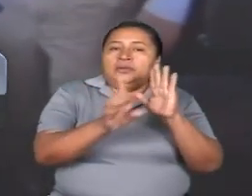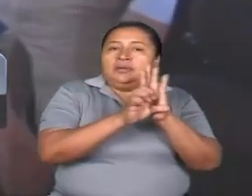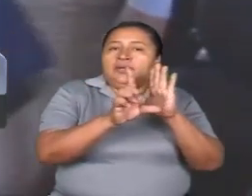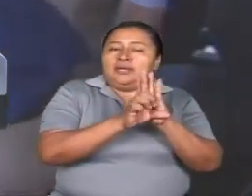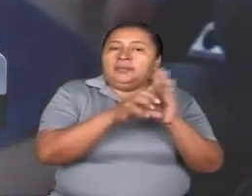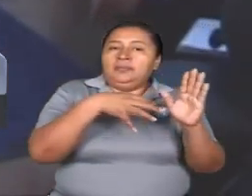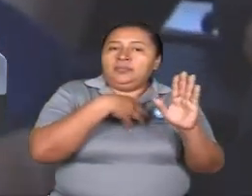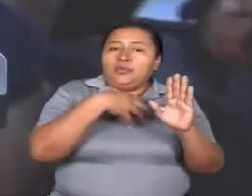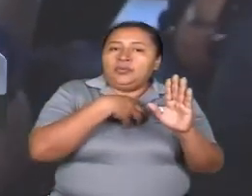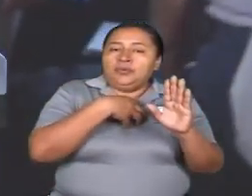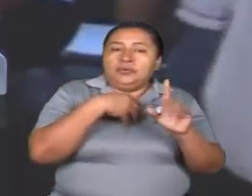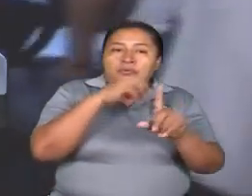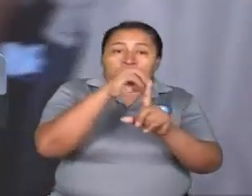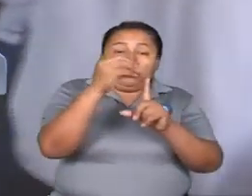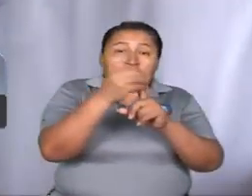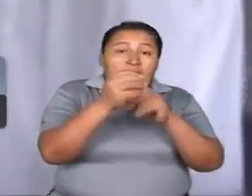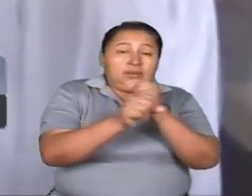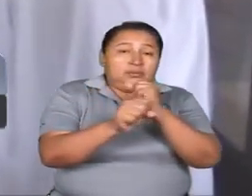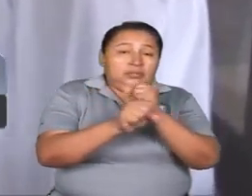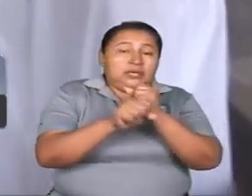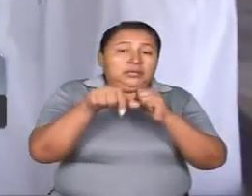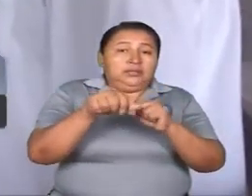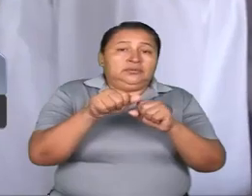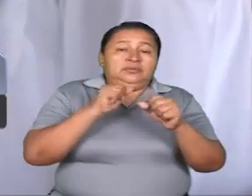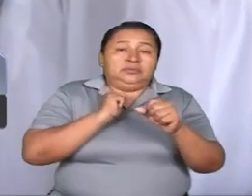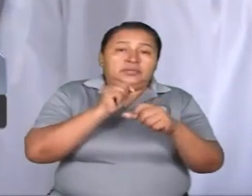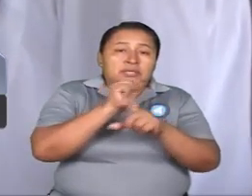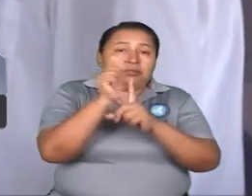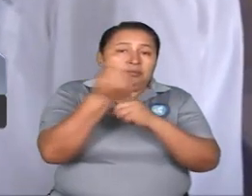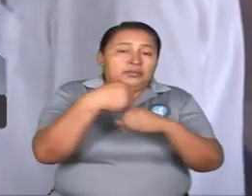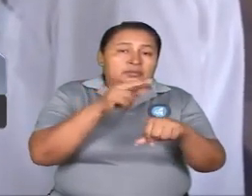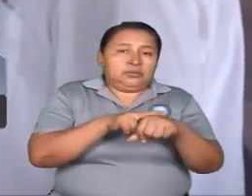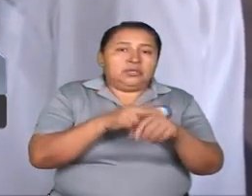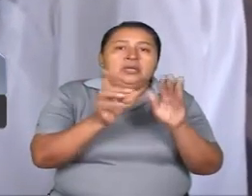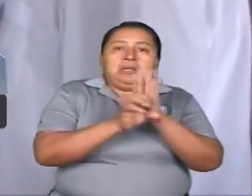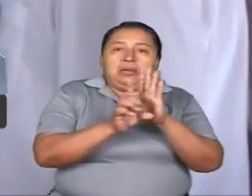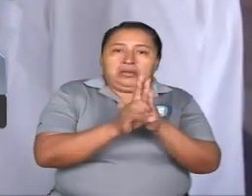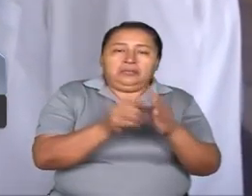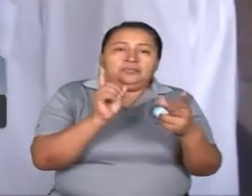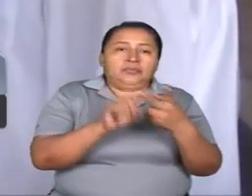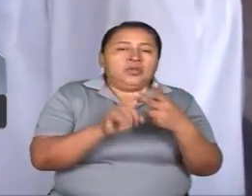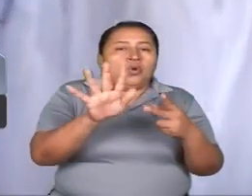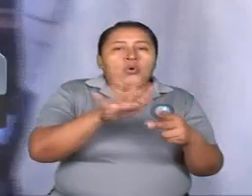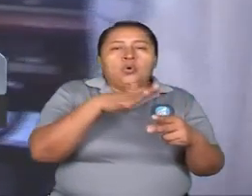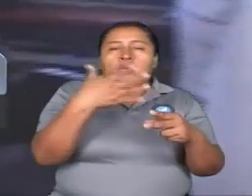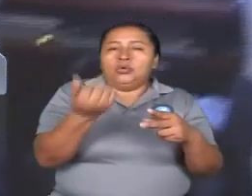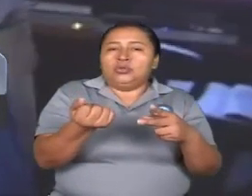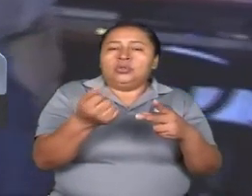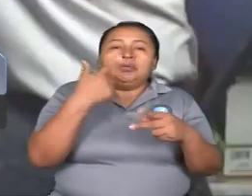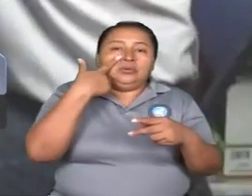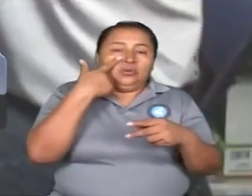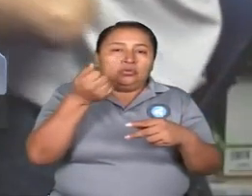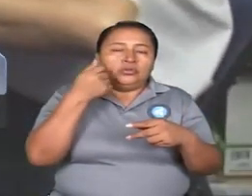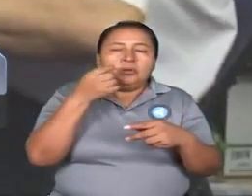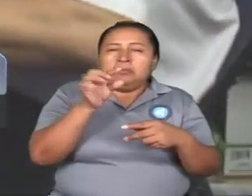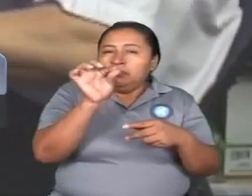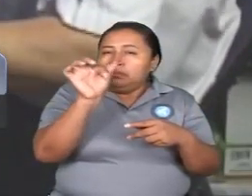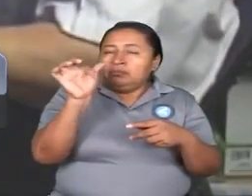Orgánica del Poder Legislativo de la República de Nicaragua. Okay, okay. Otro de ellos era conocer un poco